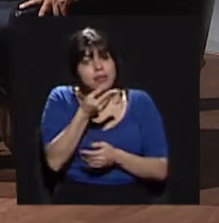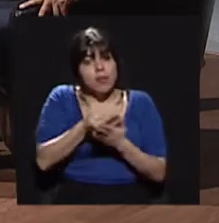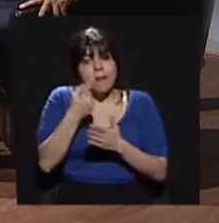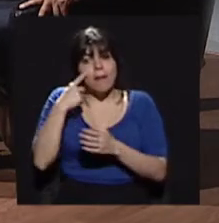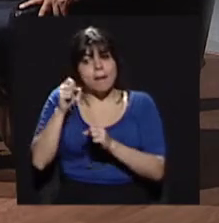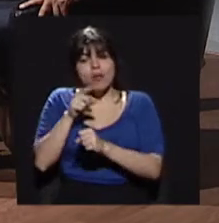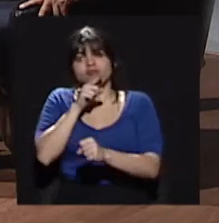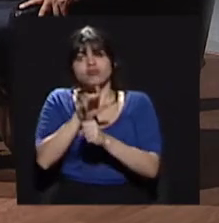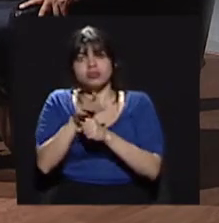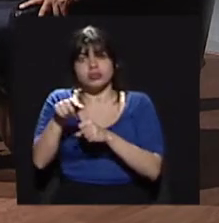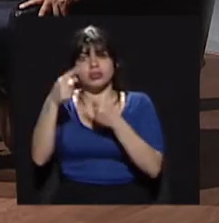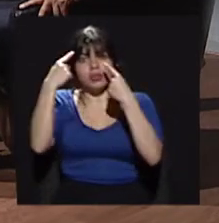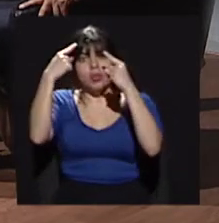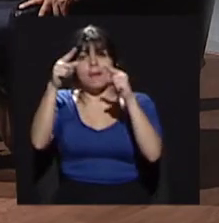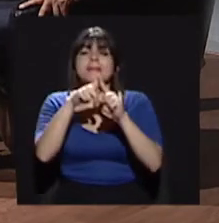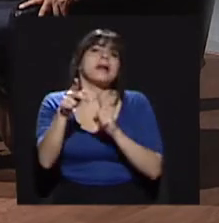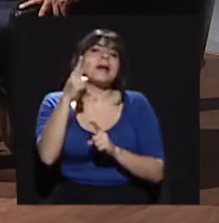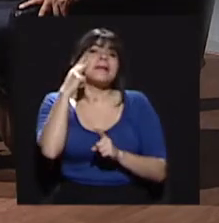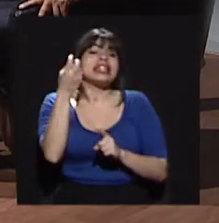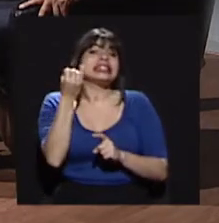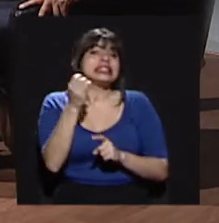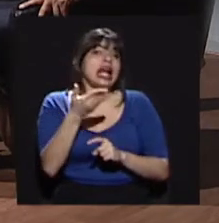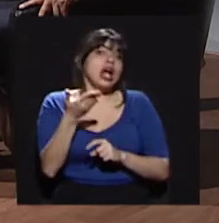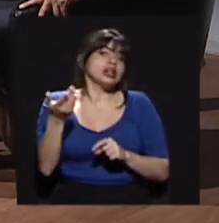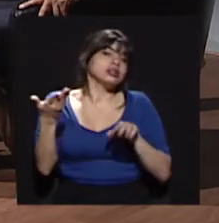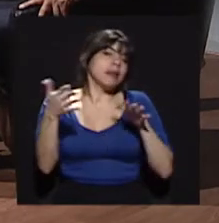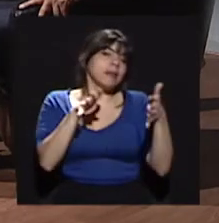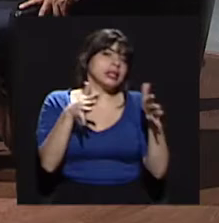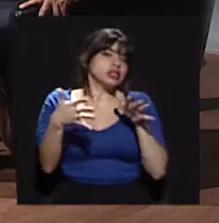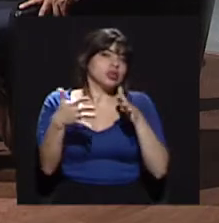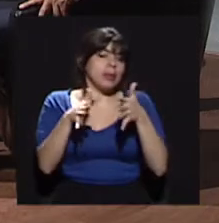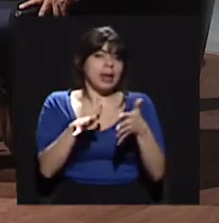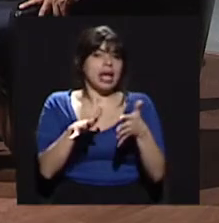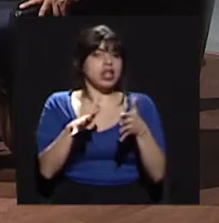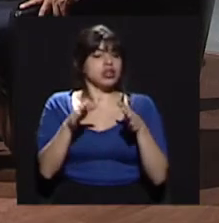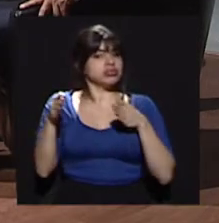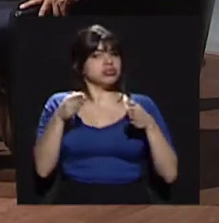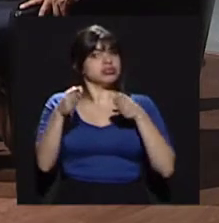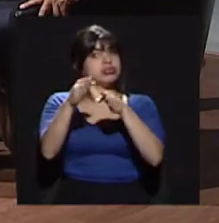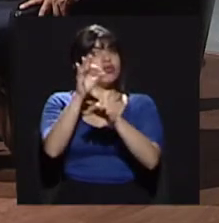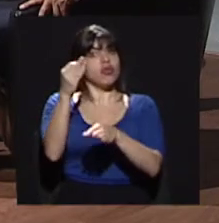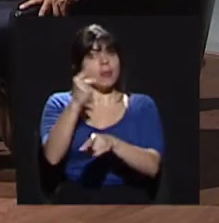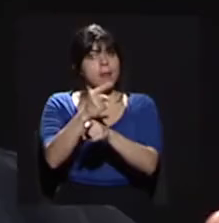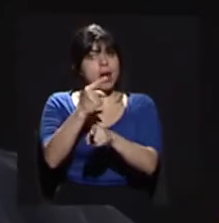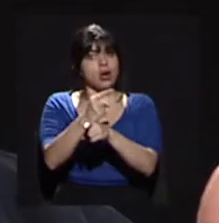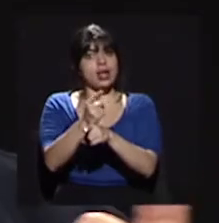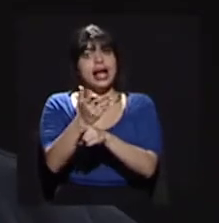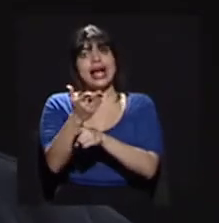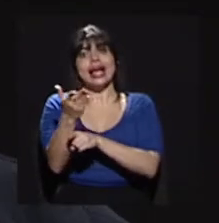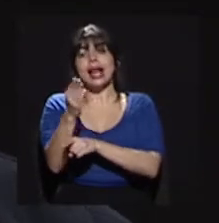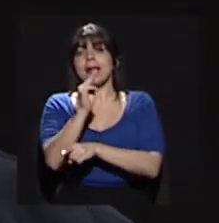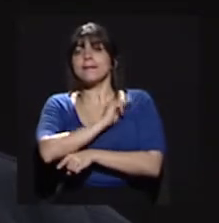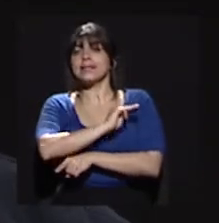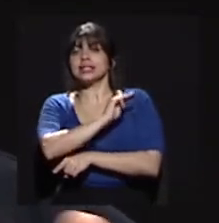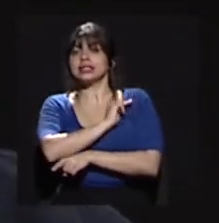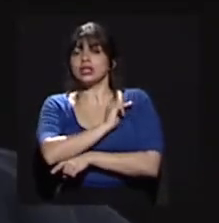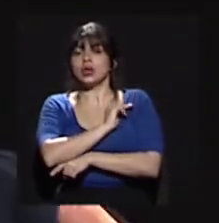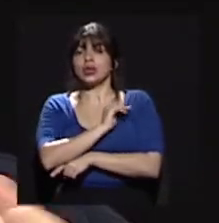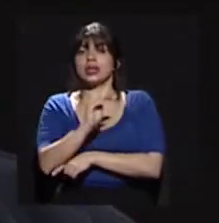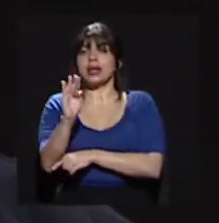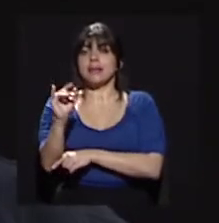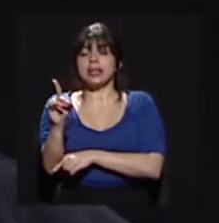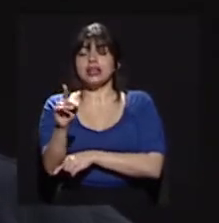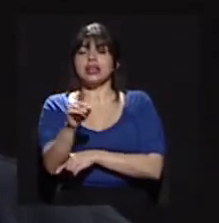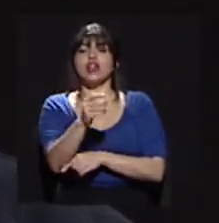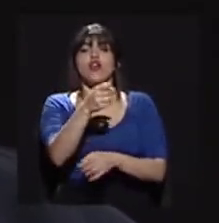garantizarlo pero mire usted es la cosa más o menos que está bien orientada que la misión del bid la